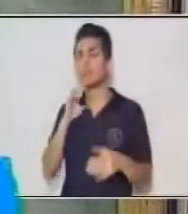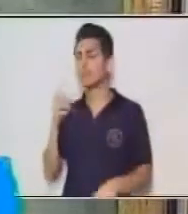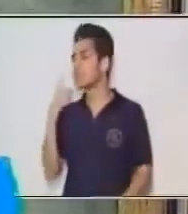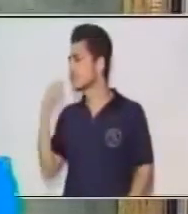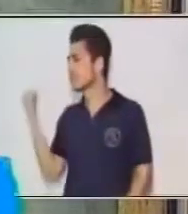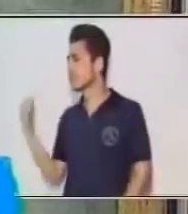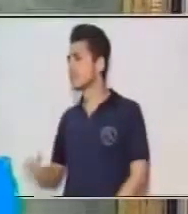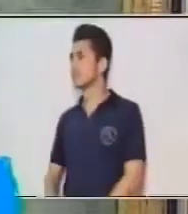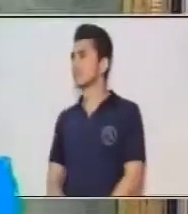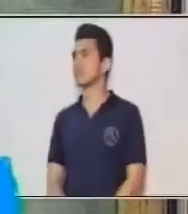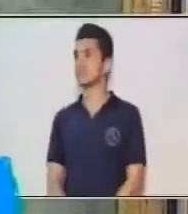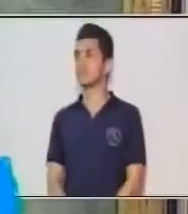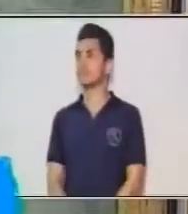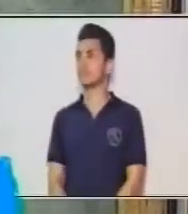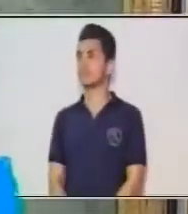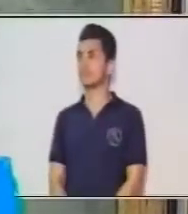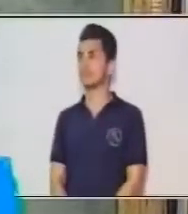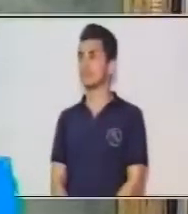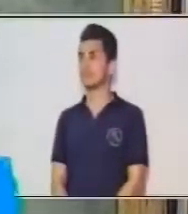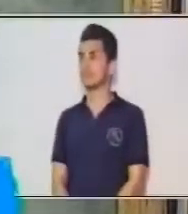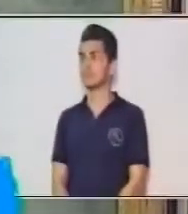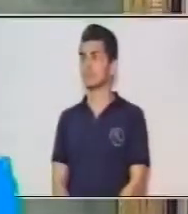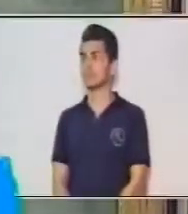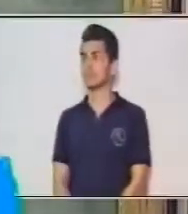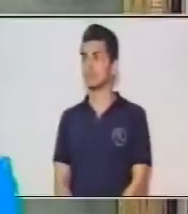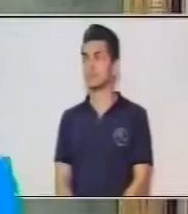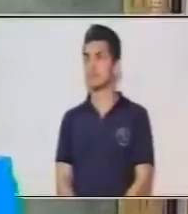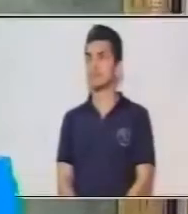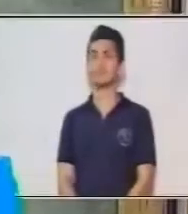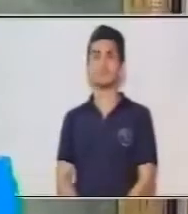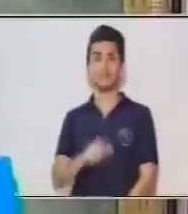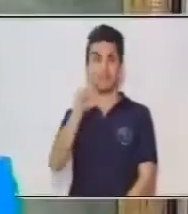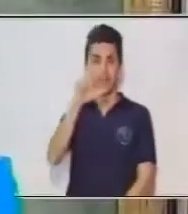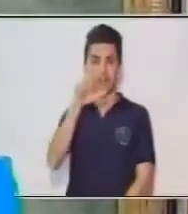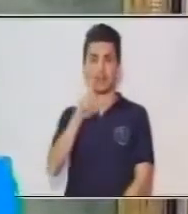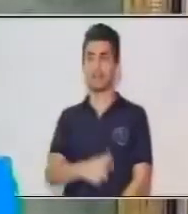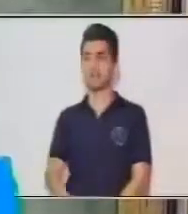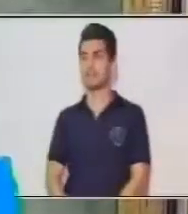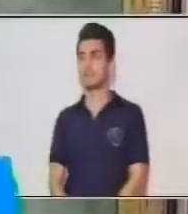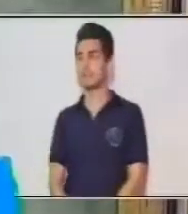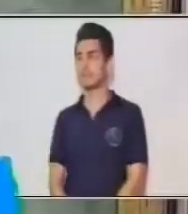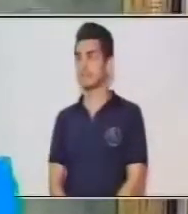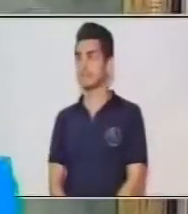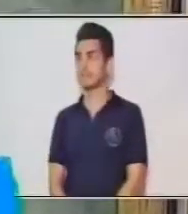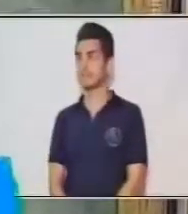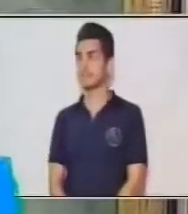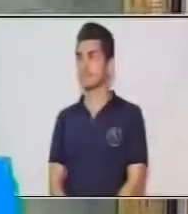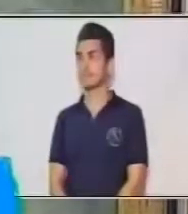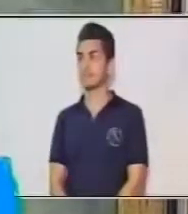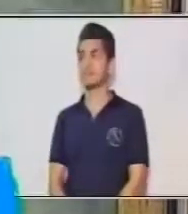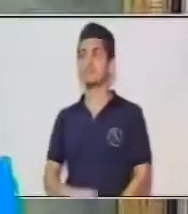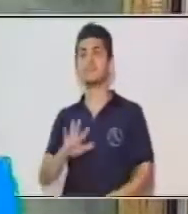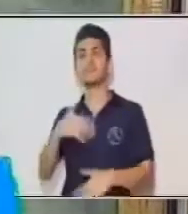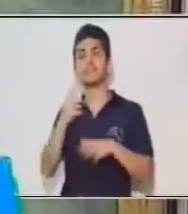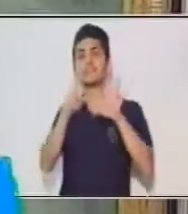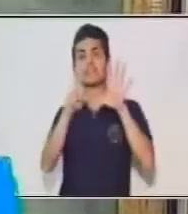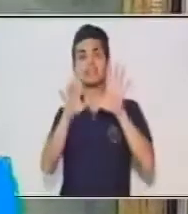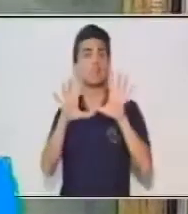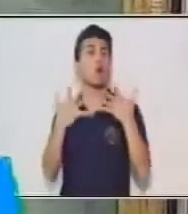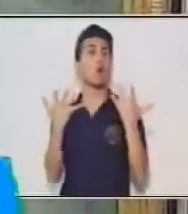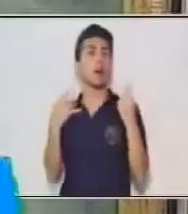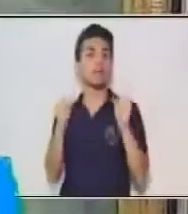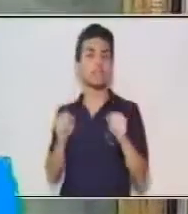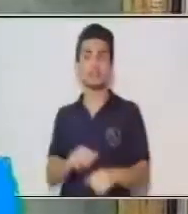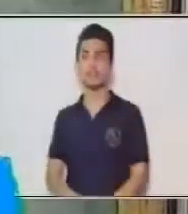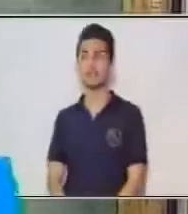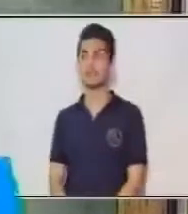simbología? Muy bien, es la letra L. ¿Y el 6? ¿Cómo lo vamos a formar?